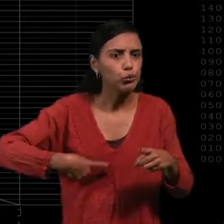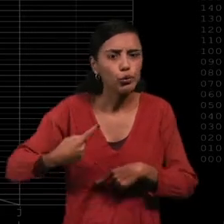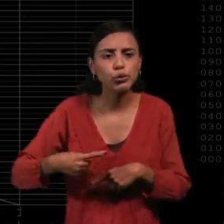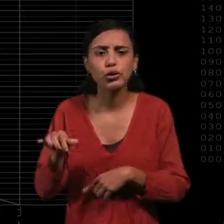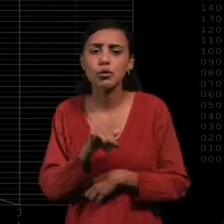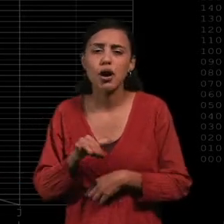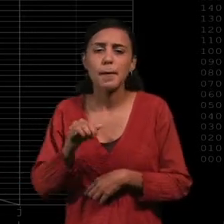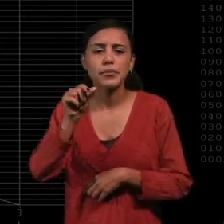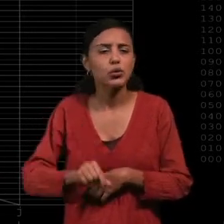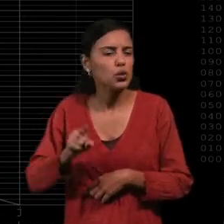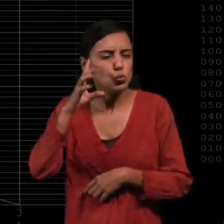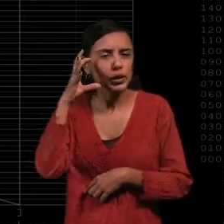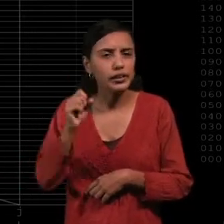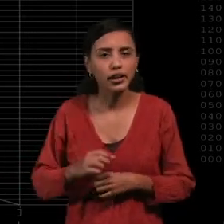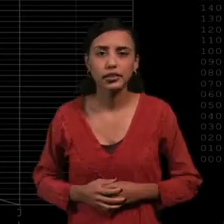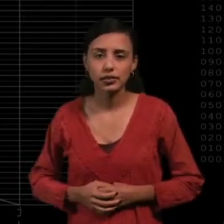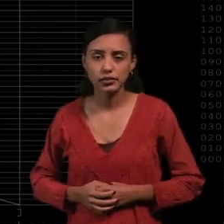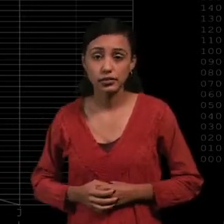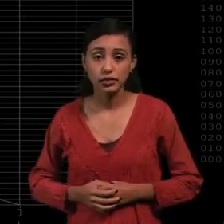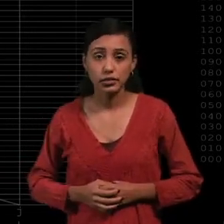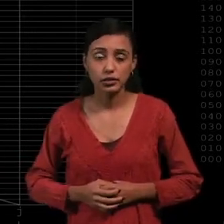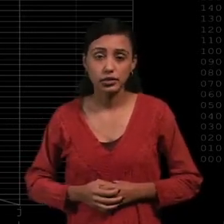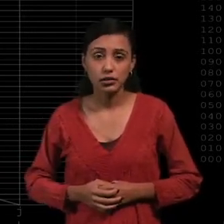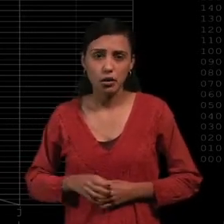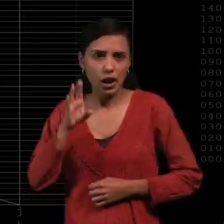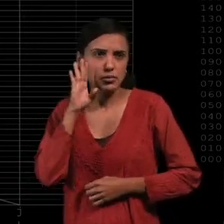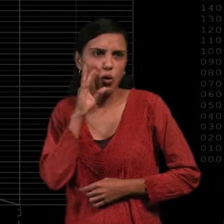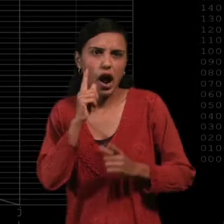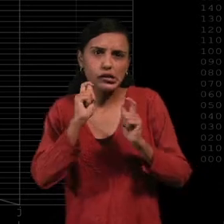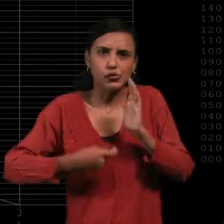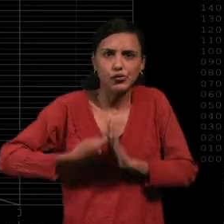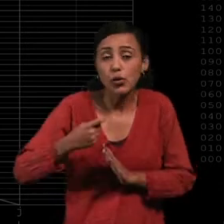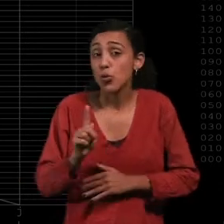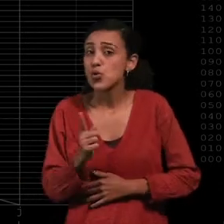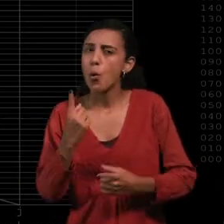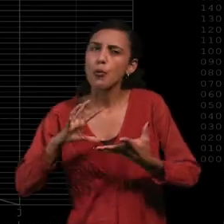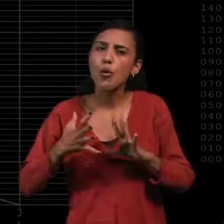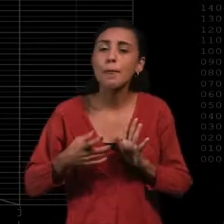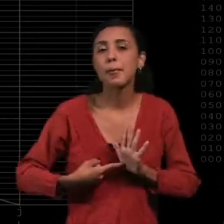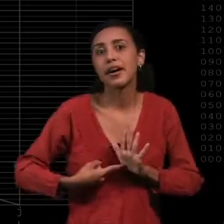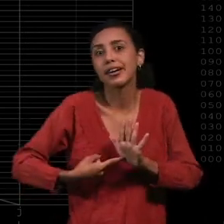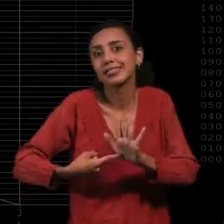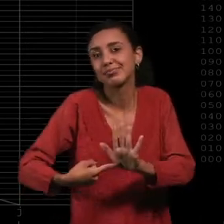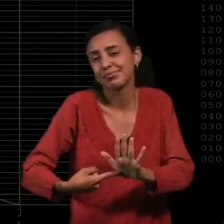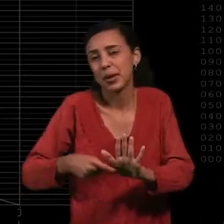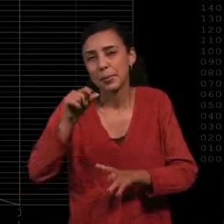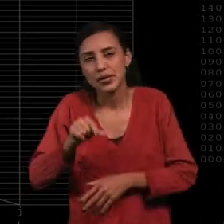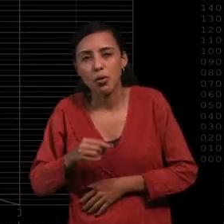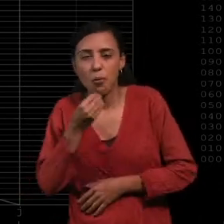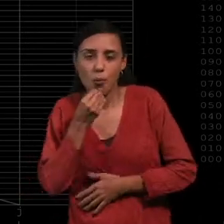muchas incomprensiones. No debe encasillarse la animación como un género, es un medio expresivo de infinitas